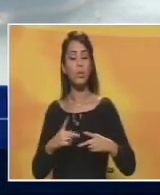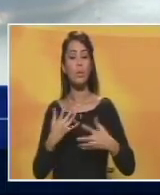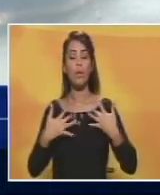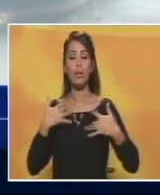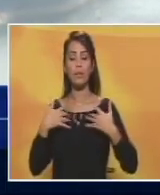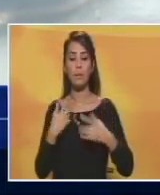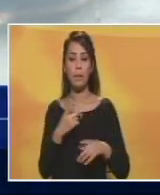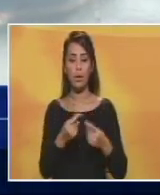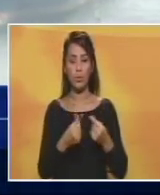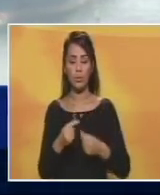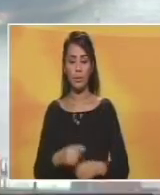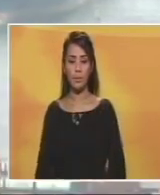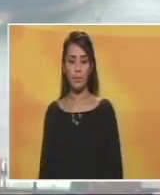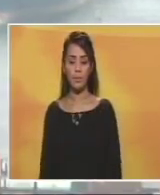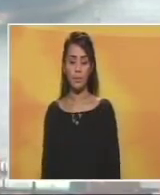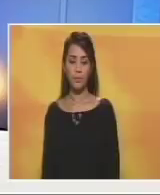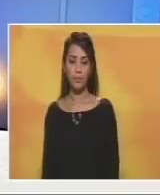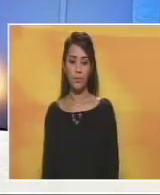actividad económica.